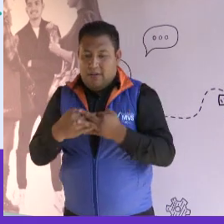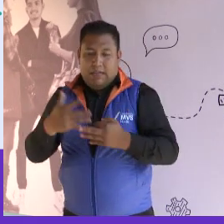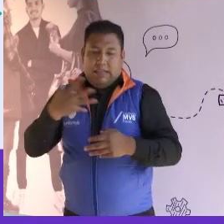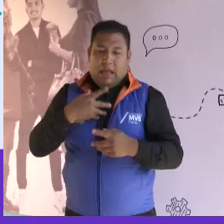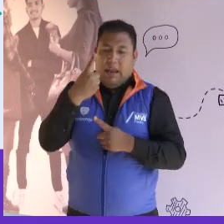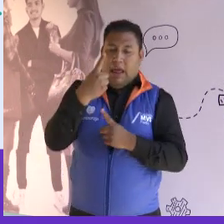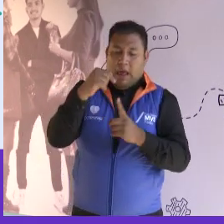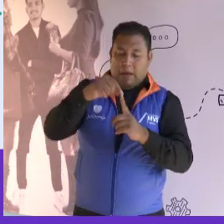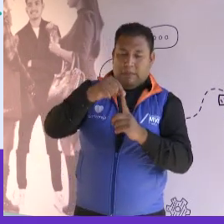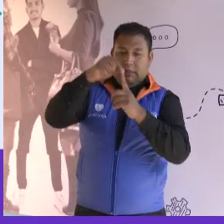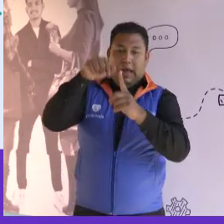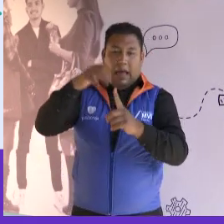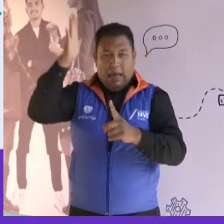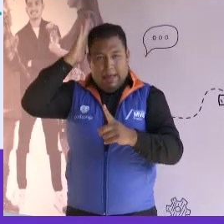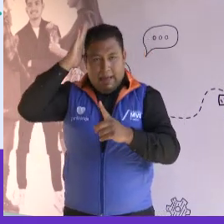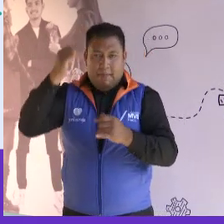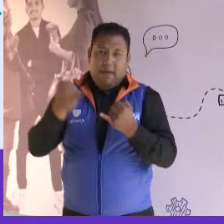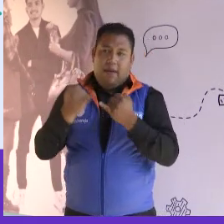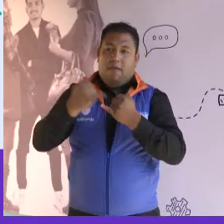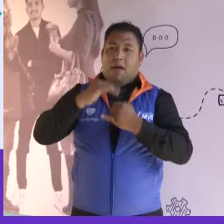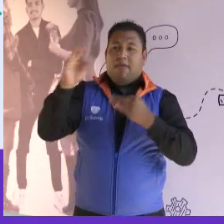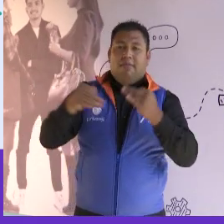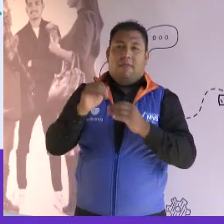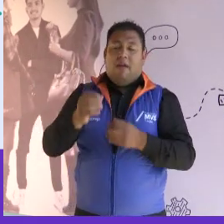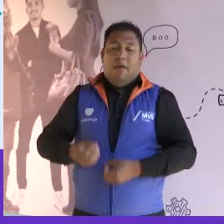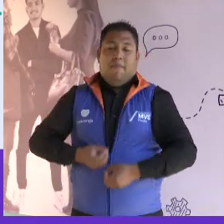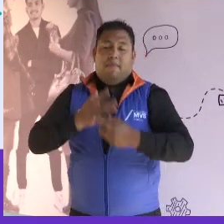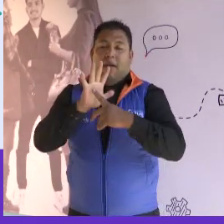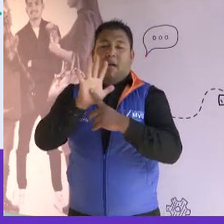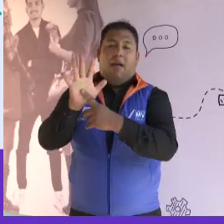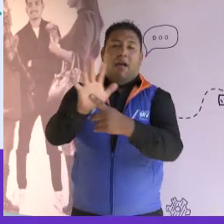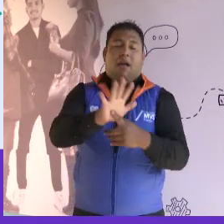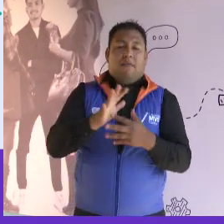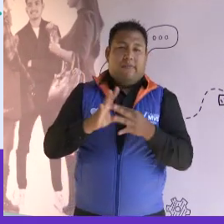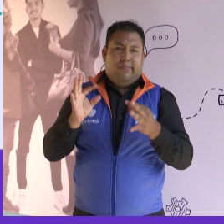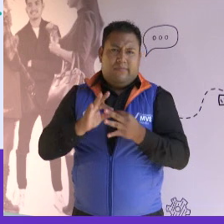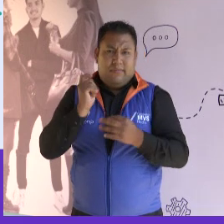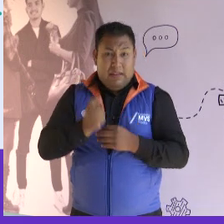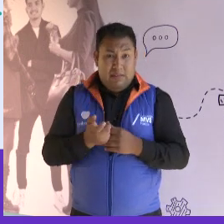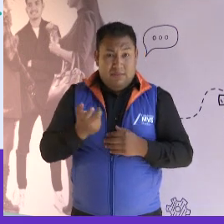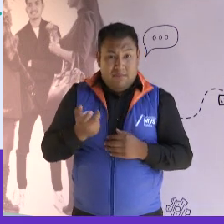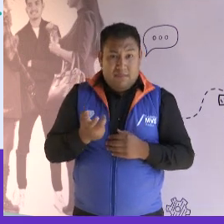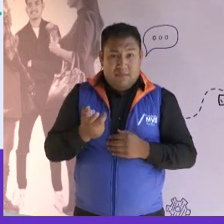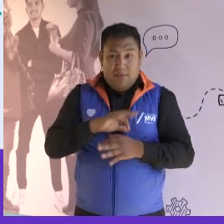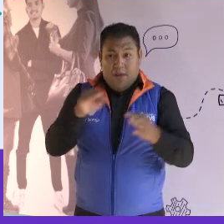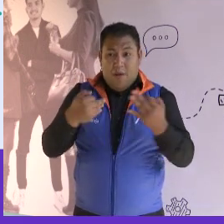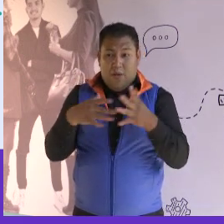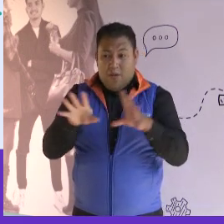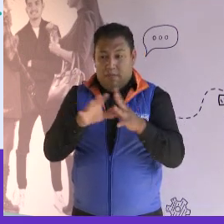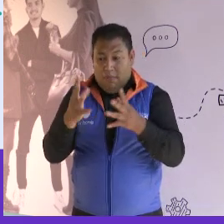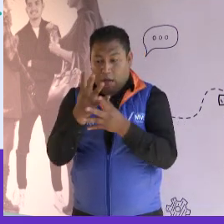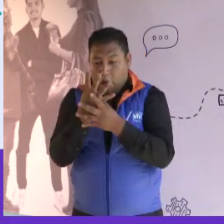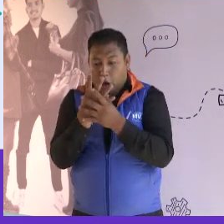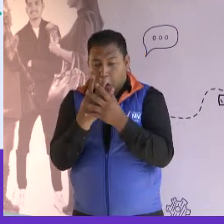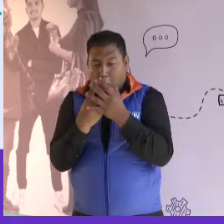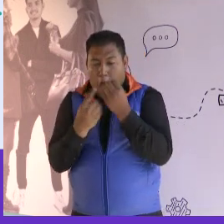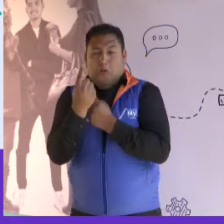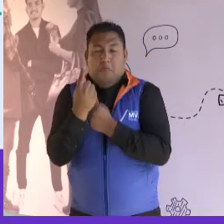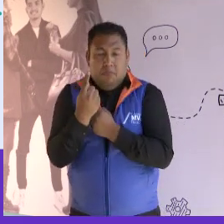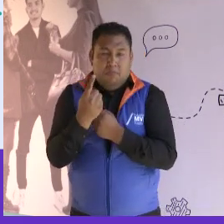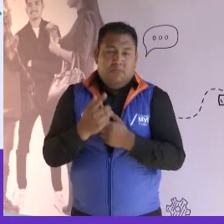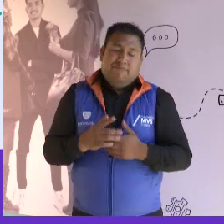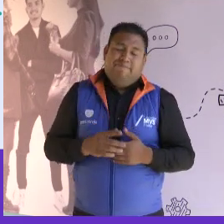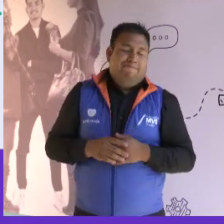específico o con un discurso. Una red debe tener la capacidad de procesar las diferencias sin perder la